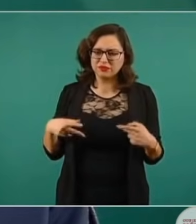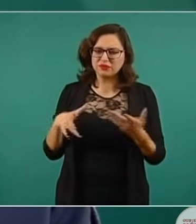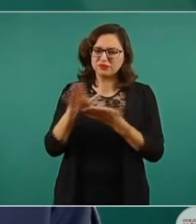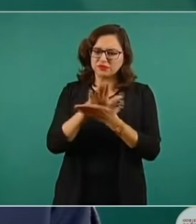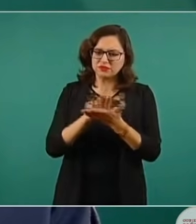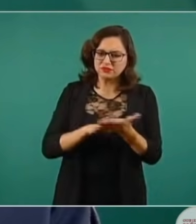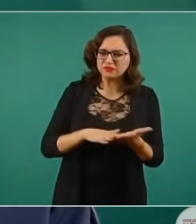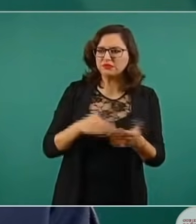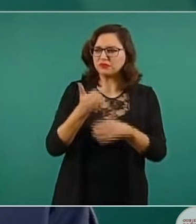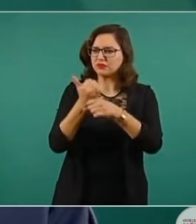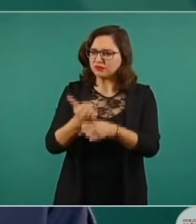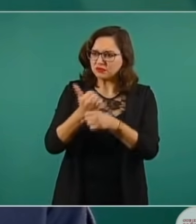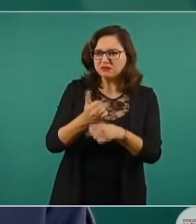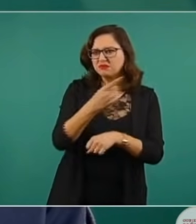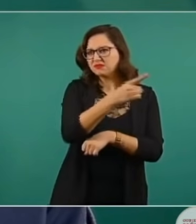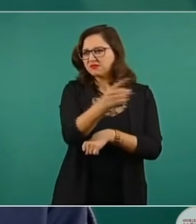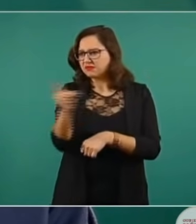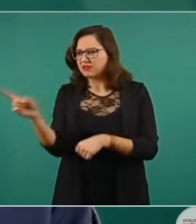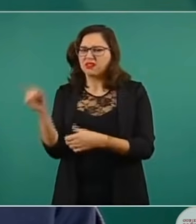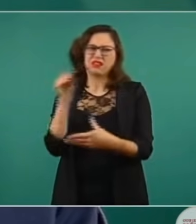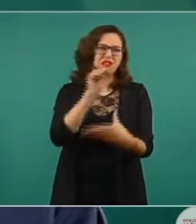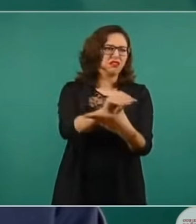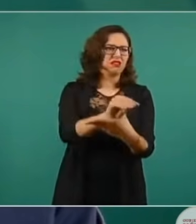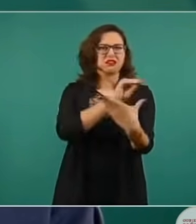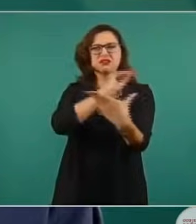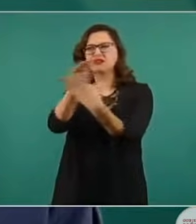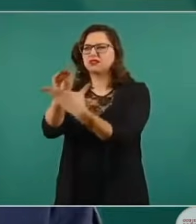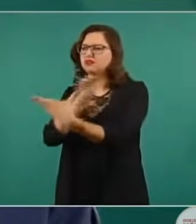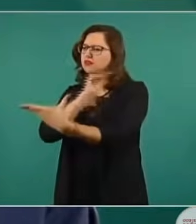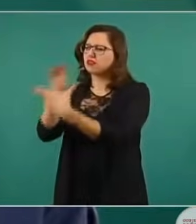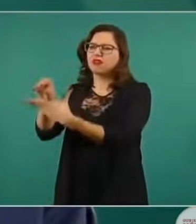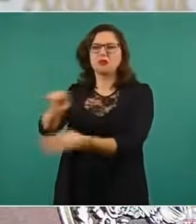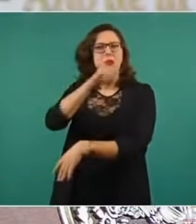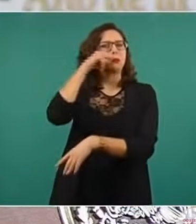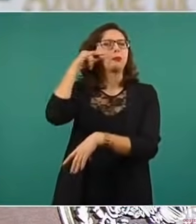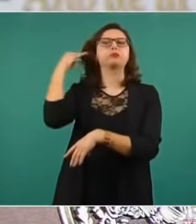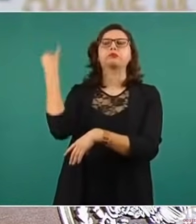a los que sufren y que nada más les importa